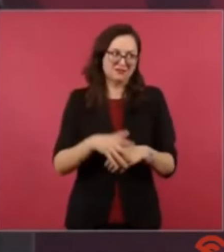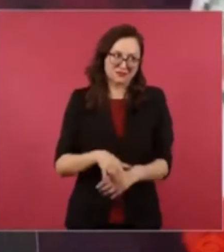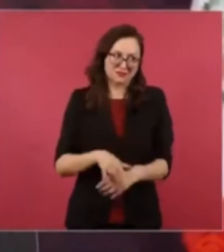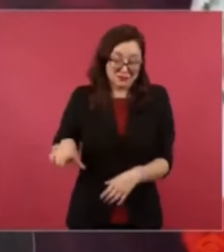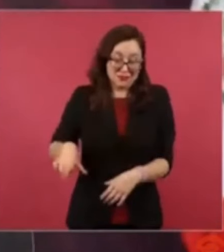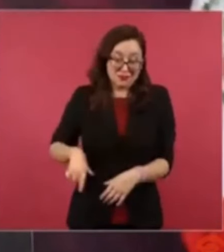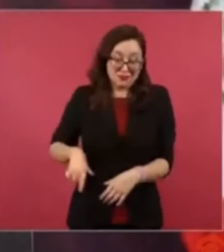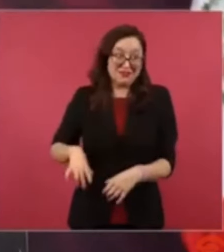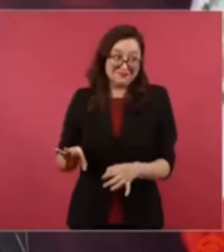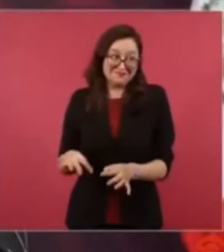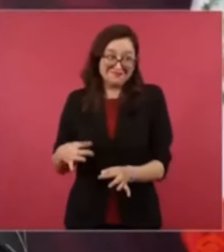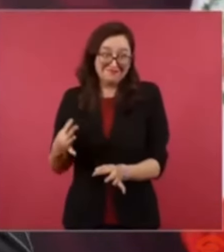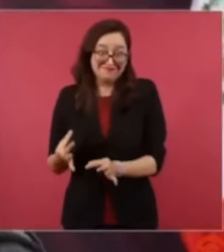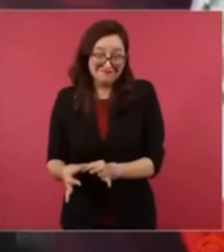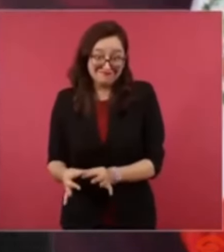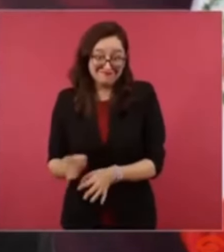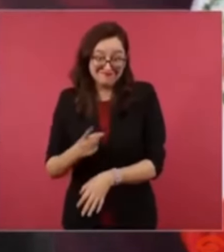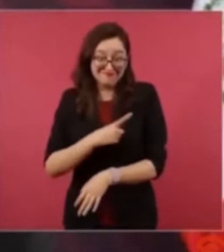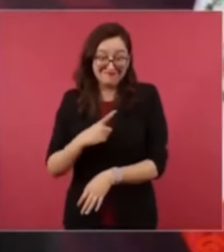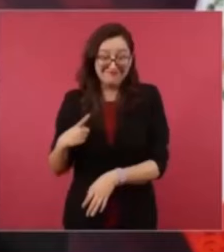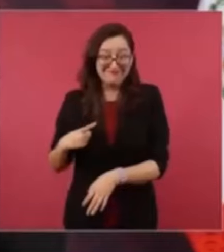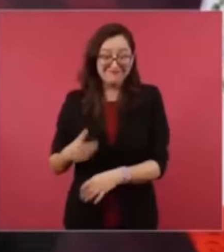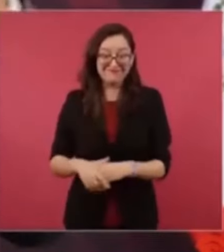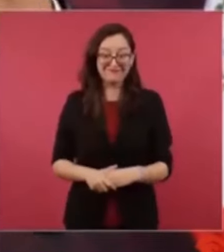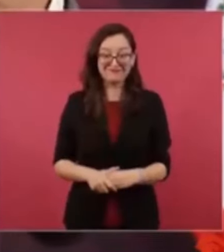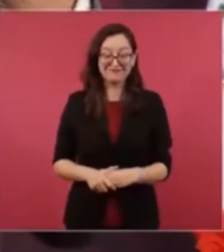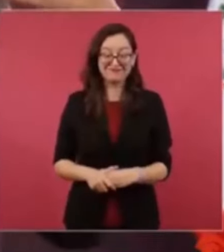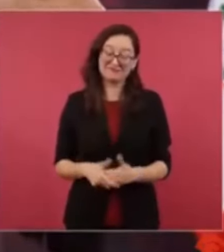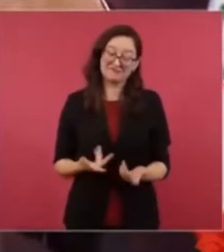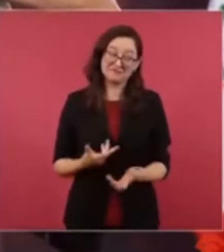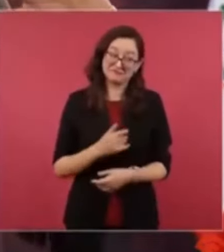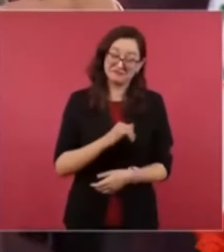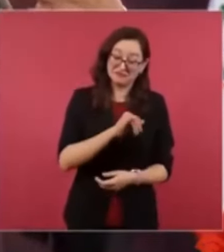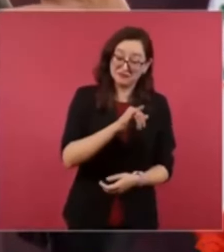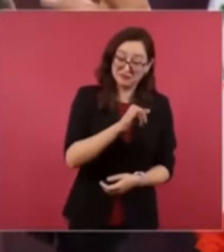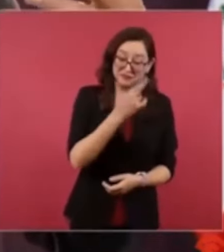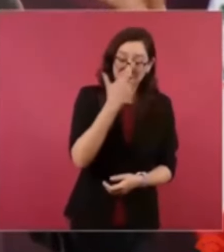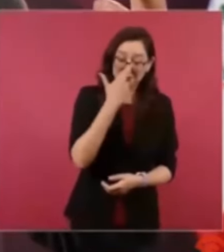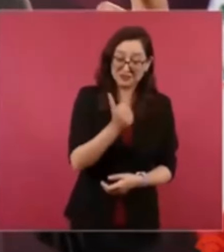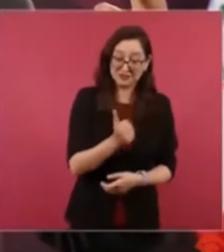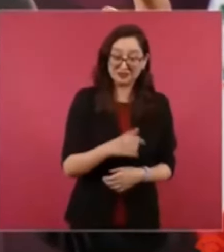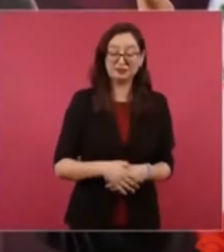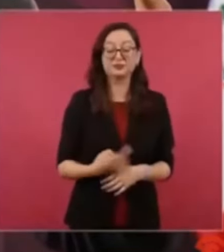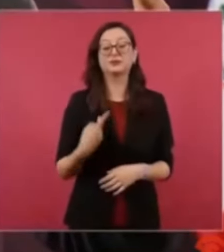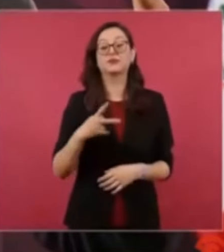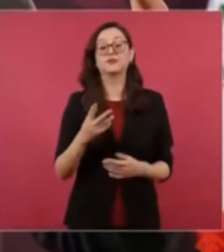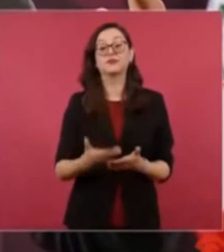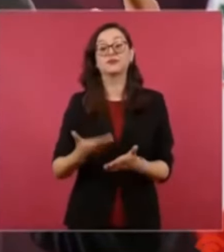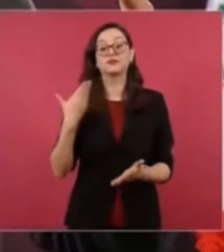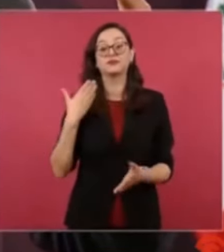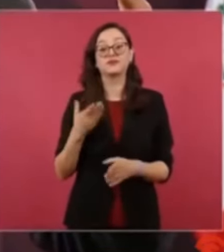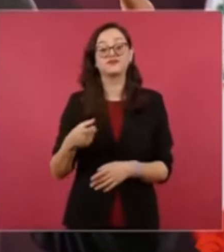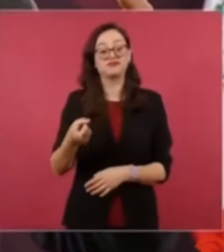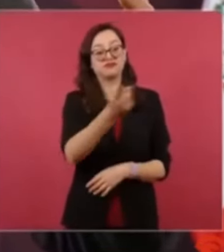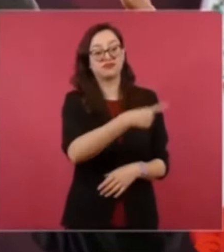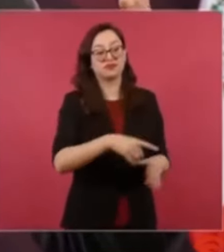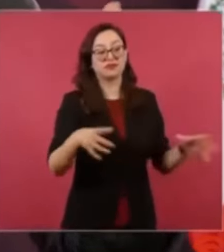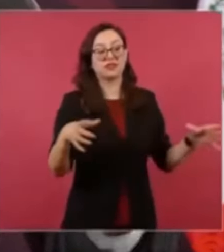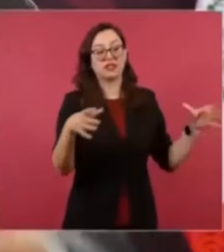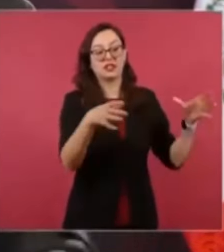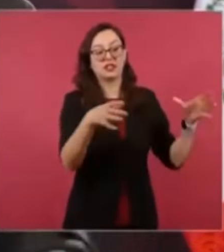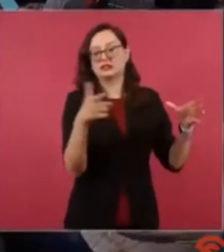pueblo. Pero bueno, esos se servían con la cuchara grande.